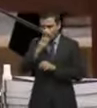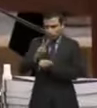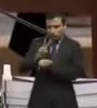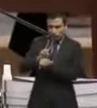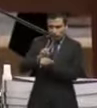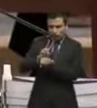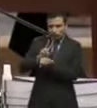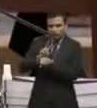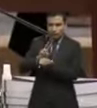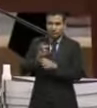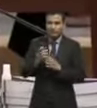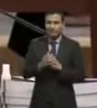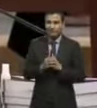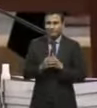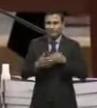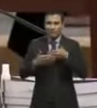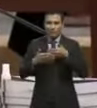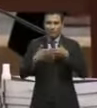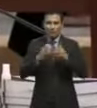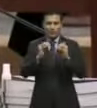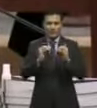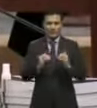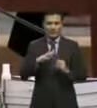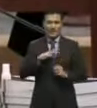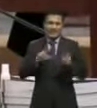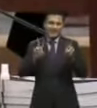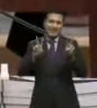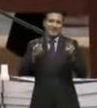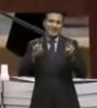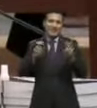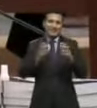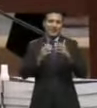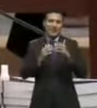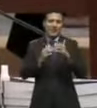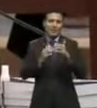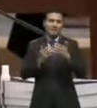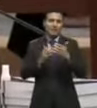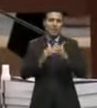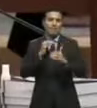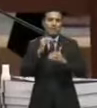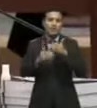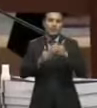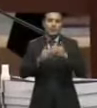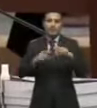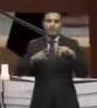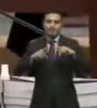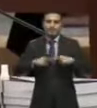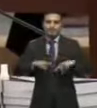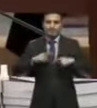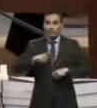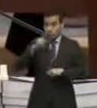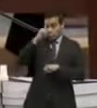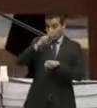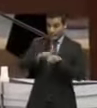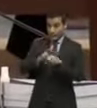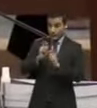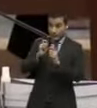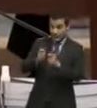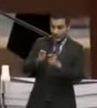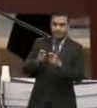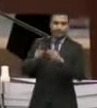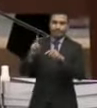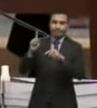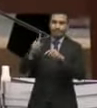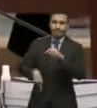tenemos ahí un tema sobre procedimientos de remoción, que también es una atribución, de tal manera que el